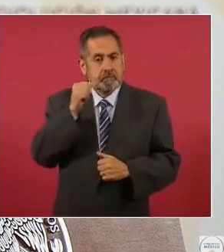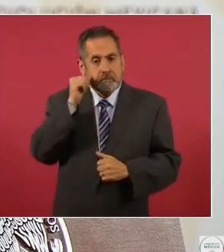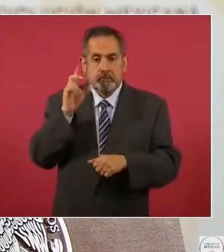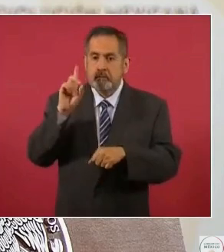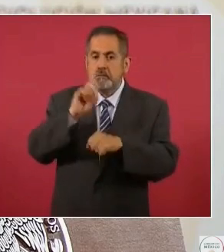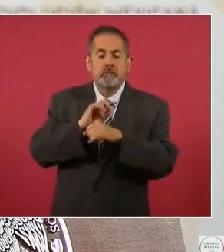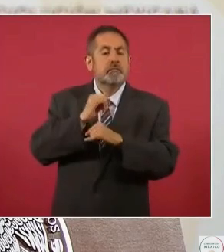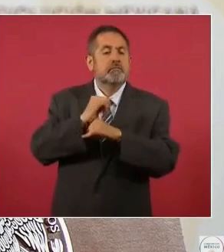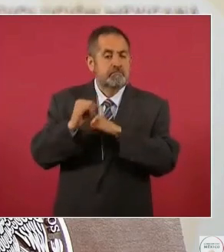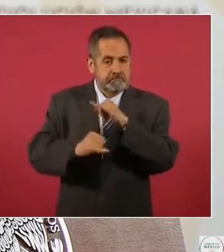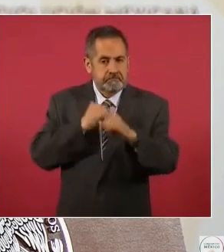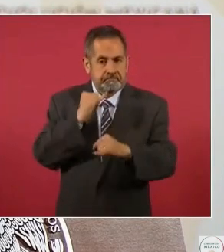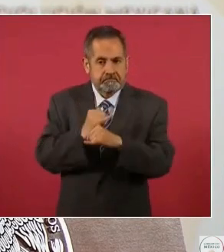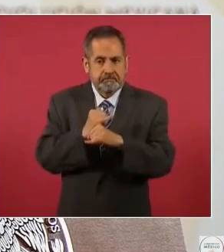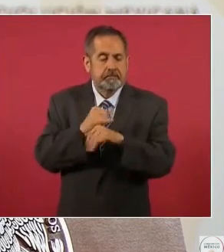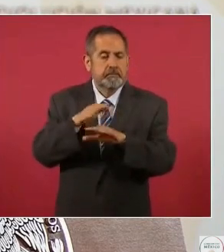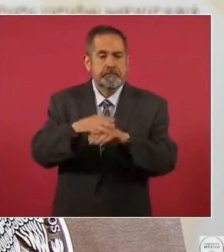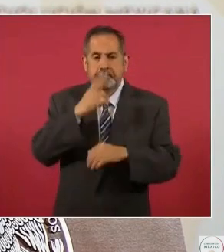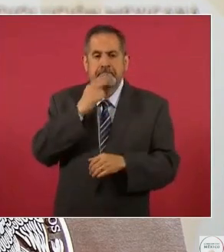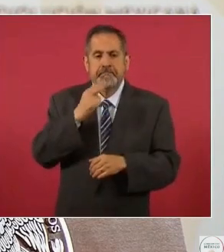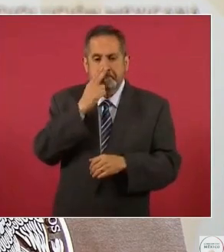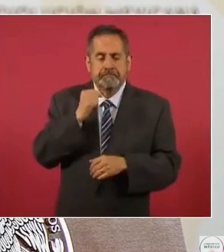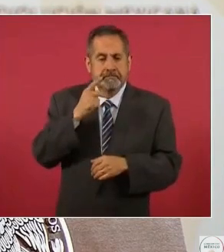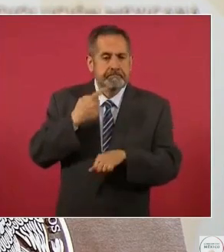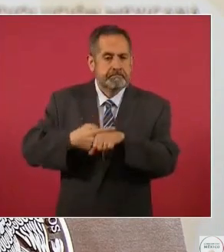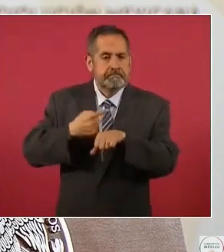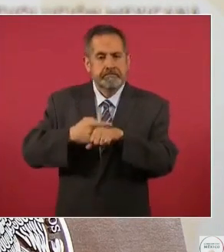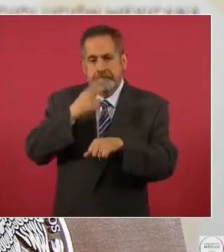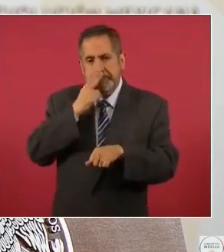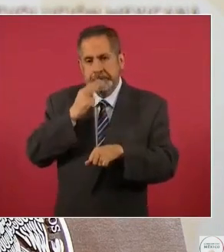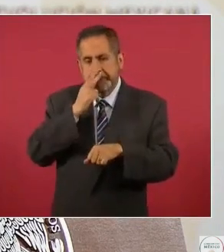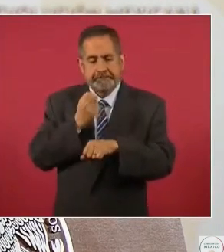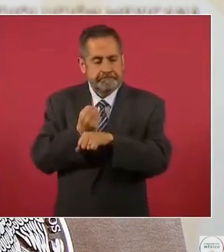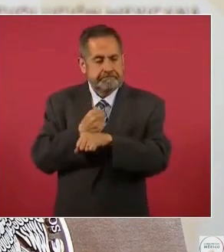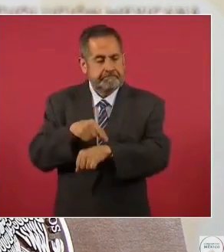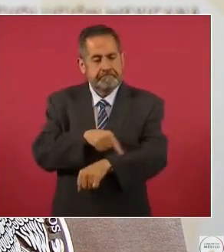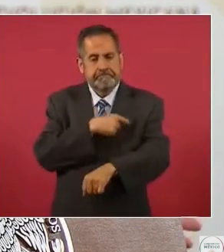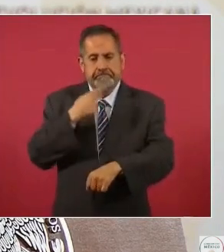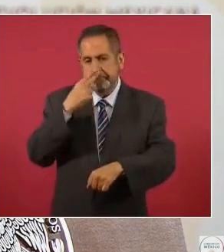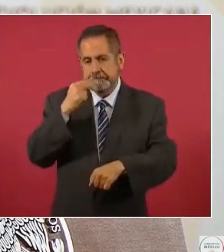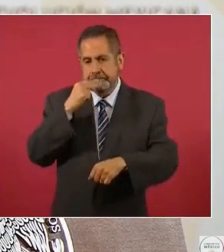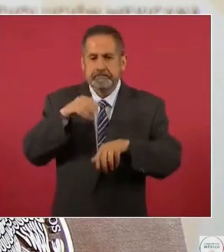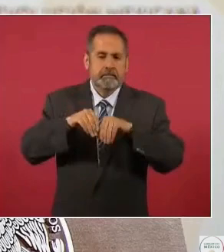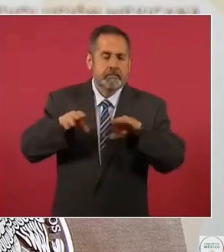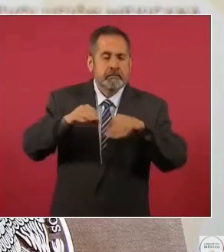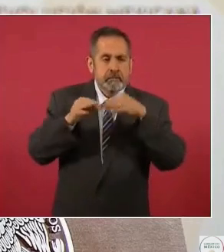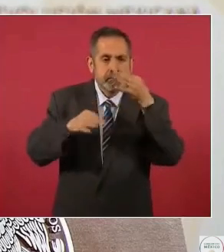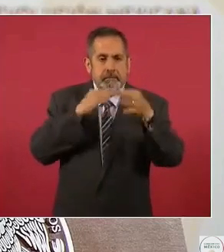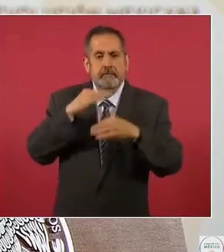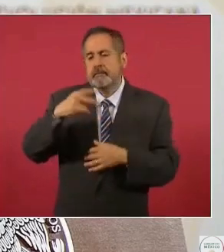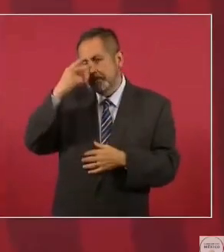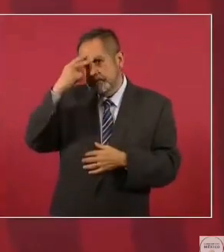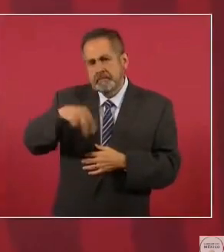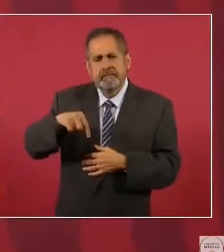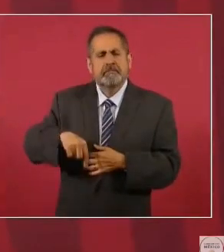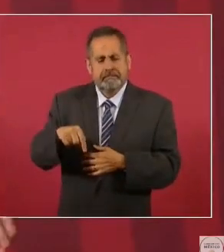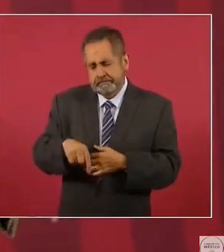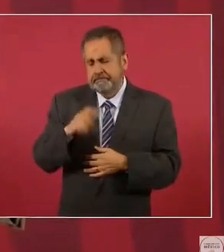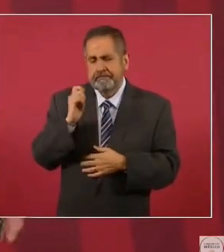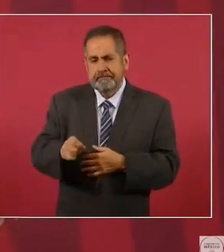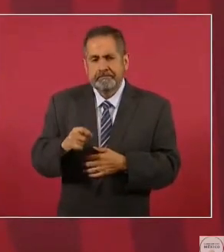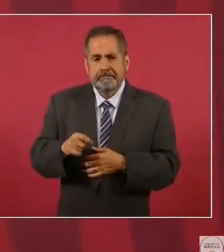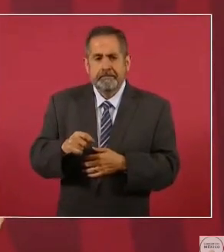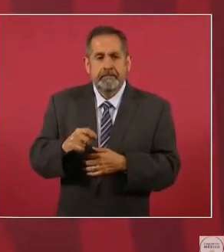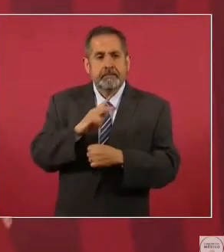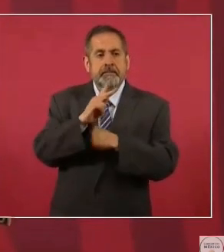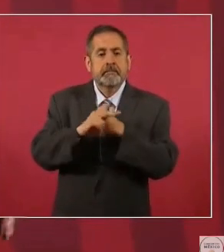celebró el Día Internacional de la Diabetes, que es importante recordar, y esto estuvo ya en varios medios. México es el país